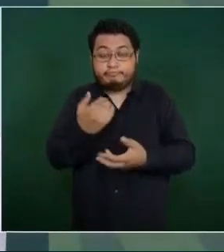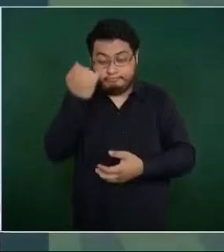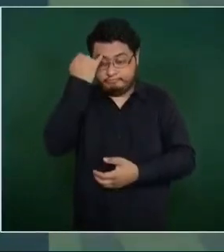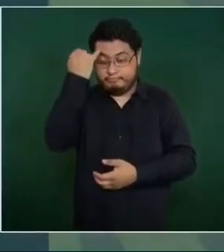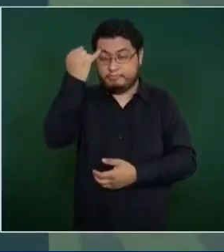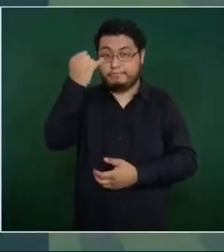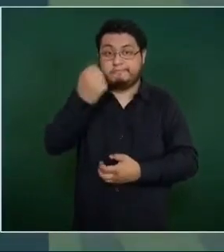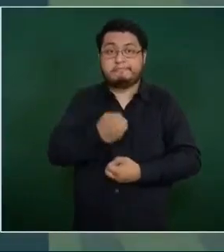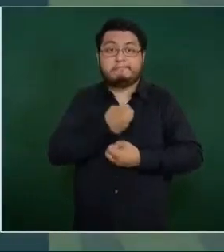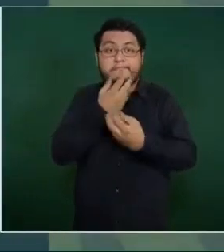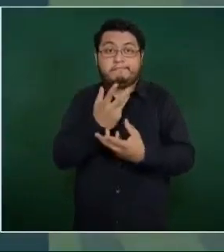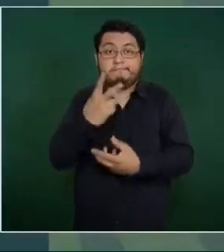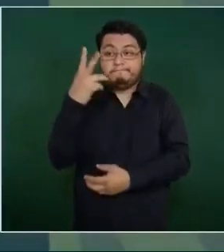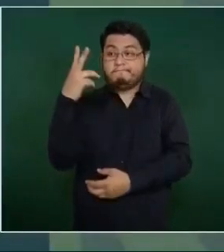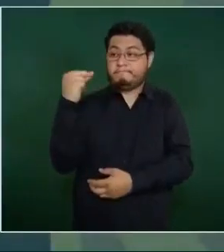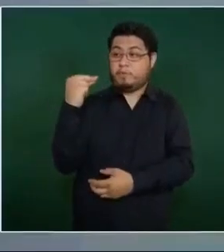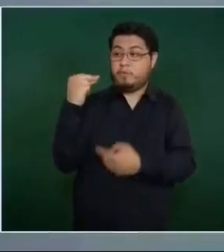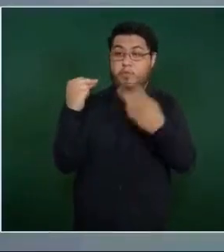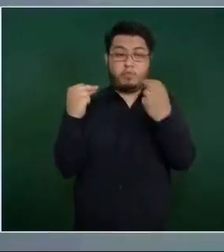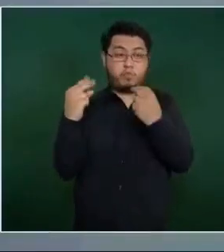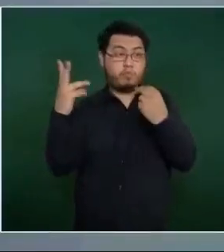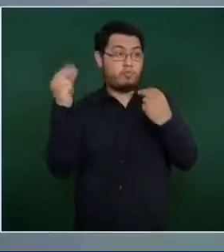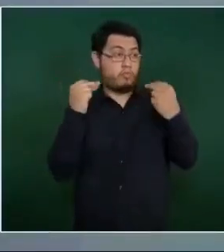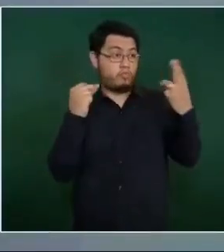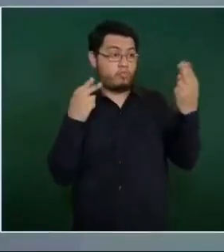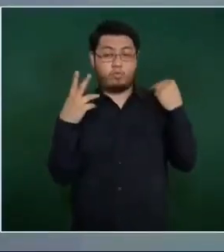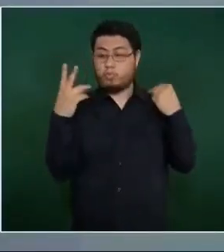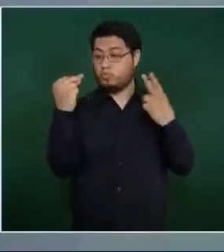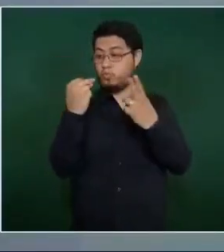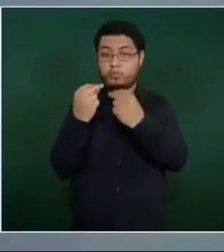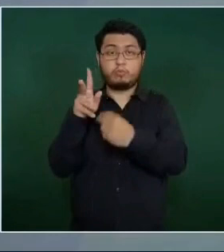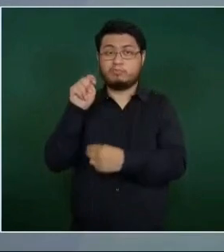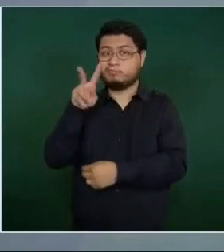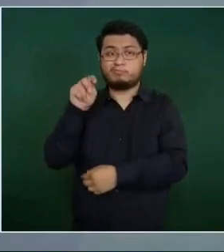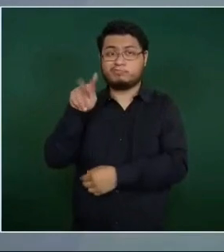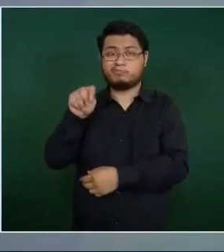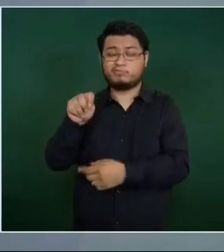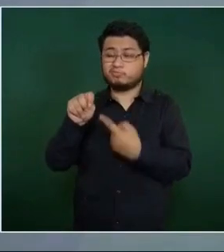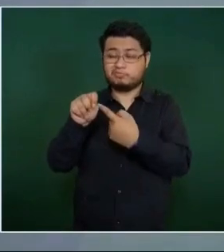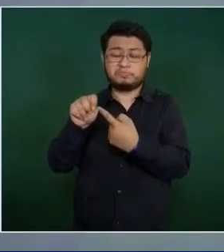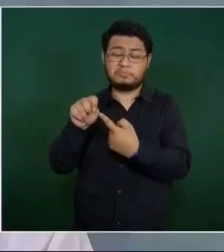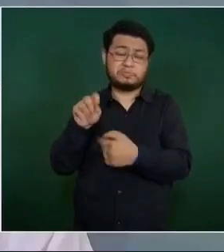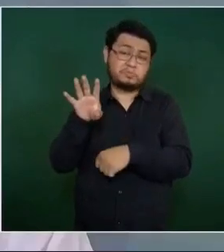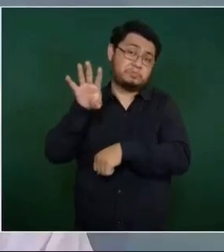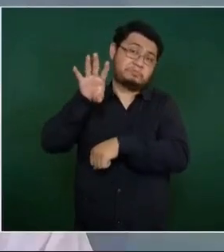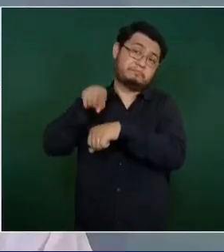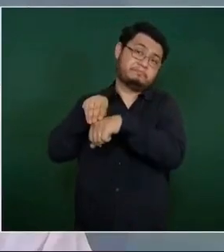Los partidos no pueden transmitir sus mensajes en televisión.